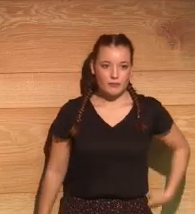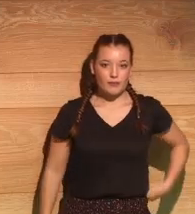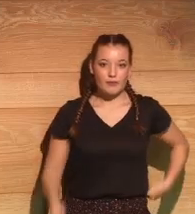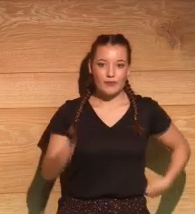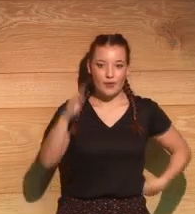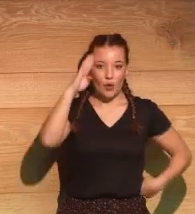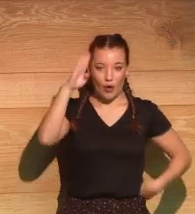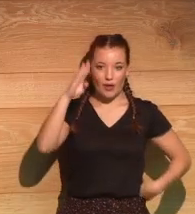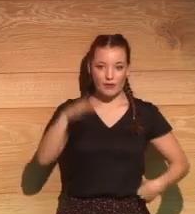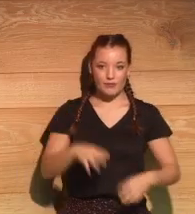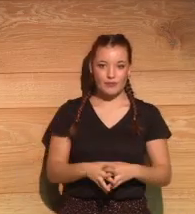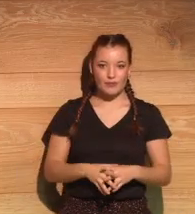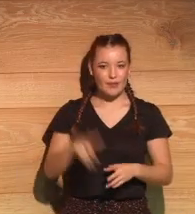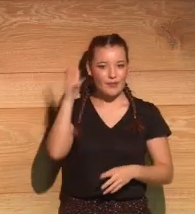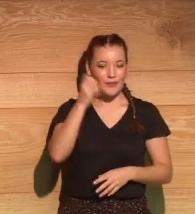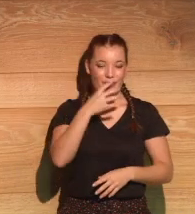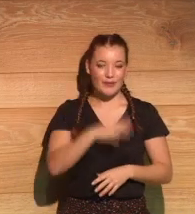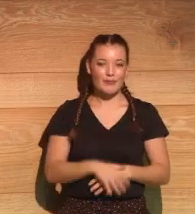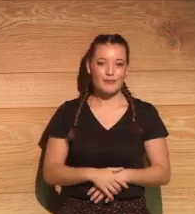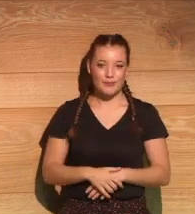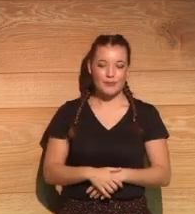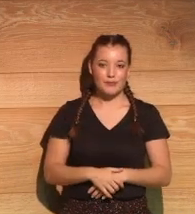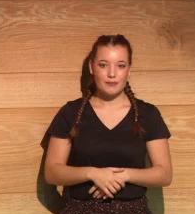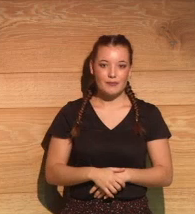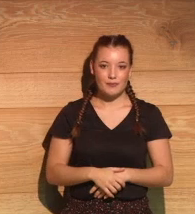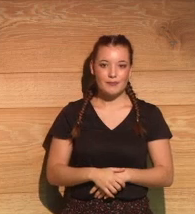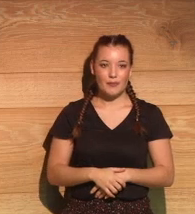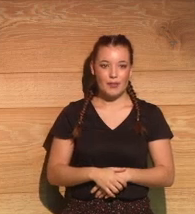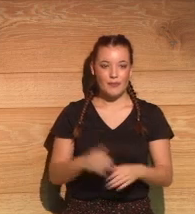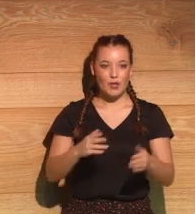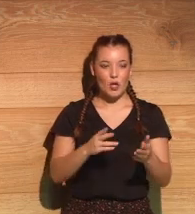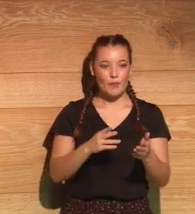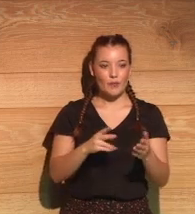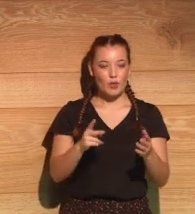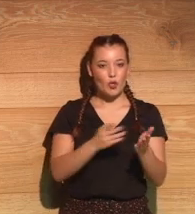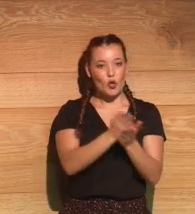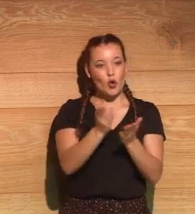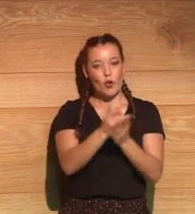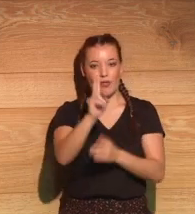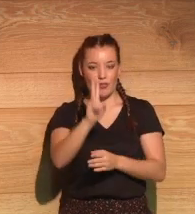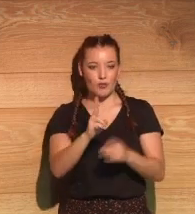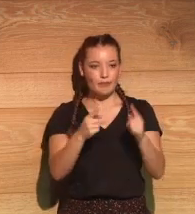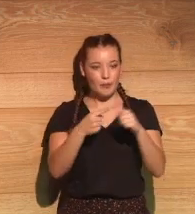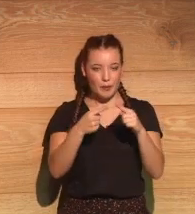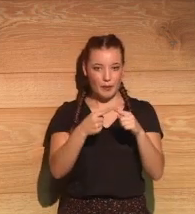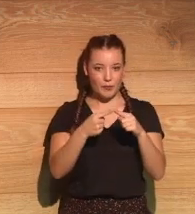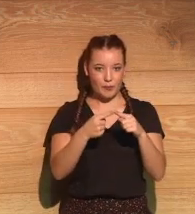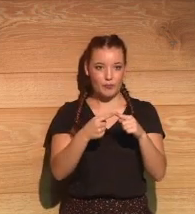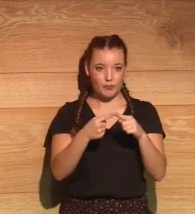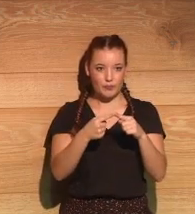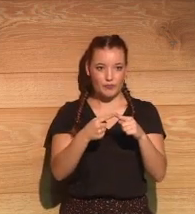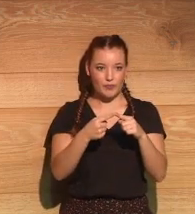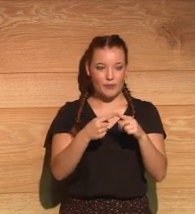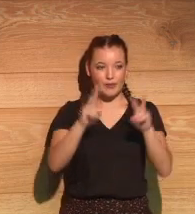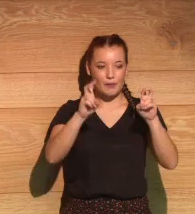Hola. ¿Se me oye? Vale. Sí. Quería plantear dos cosillas, espero no extenderme demasiado. Una es, habéis hablado